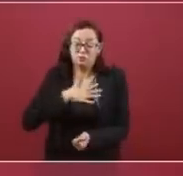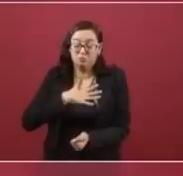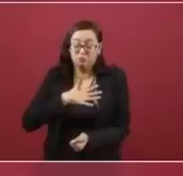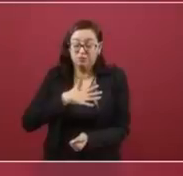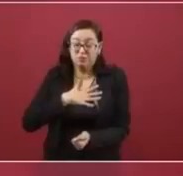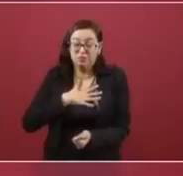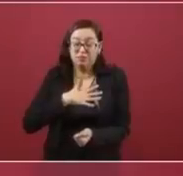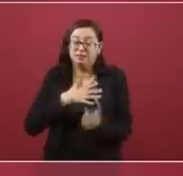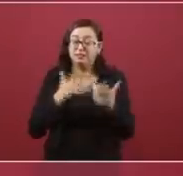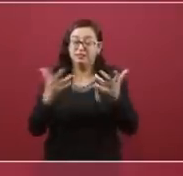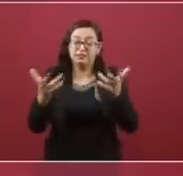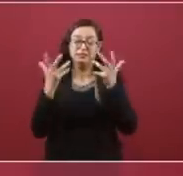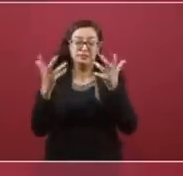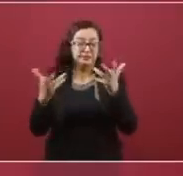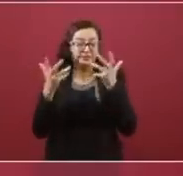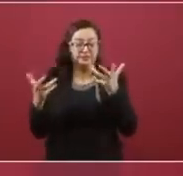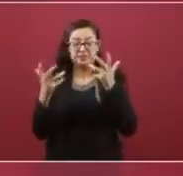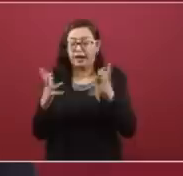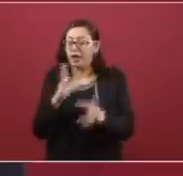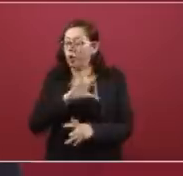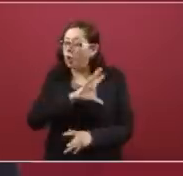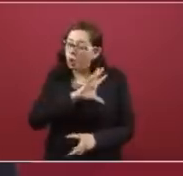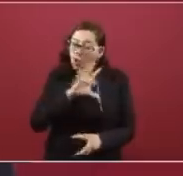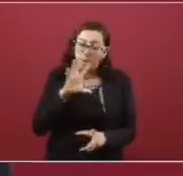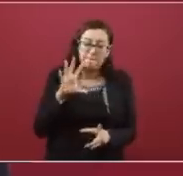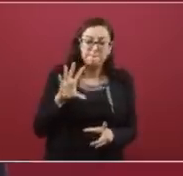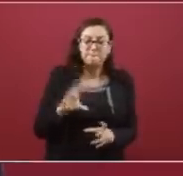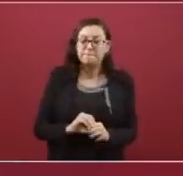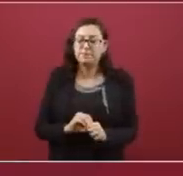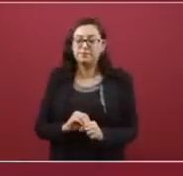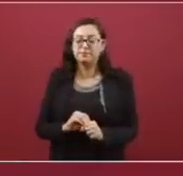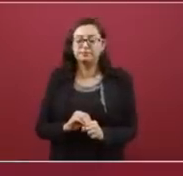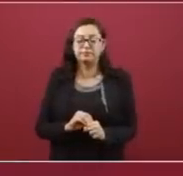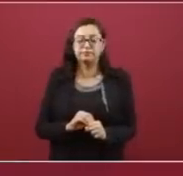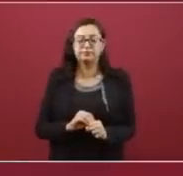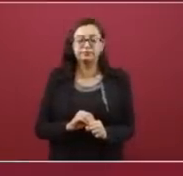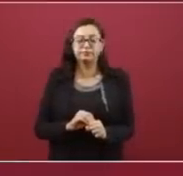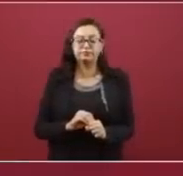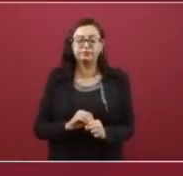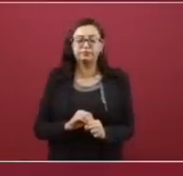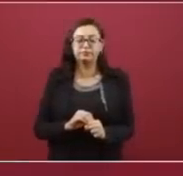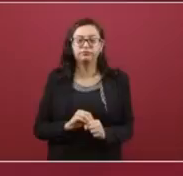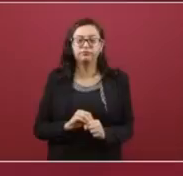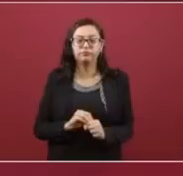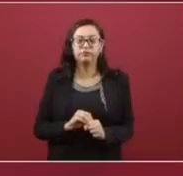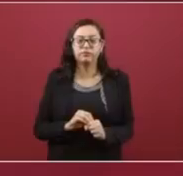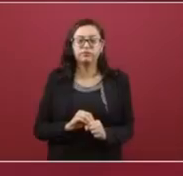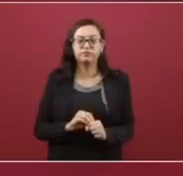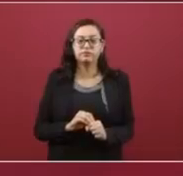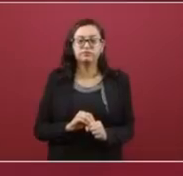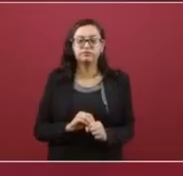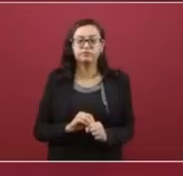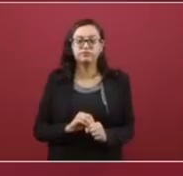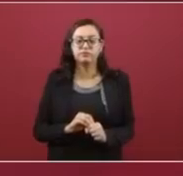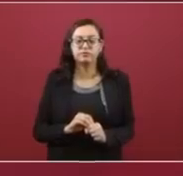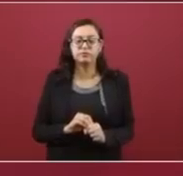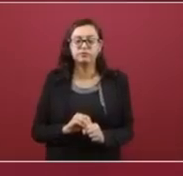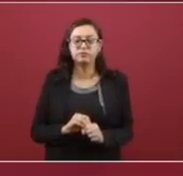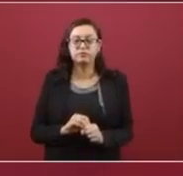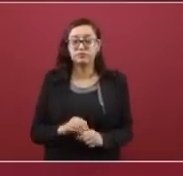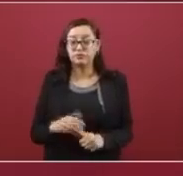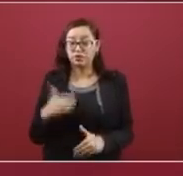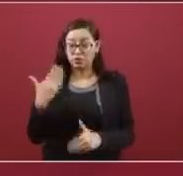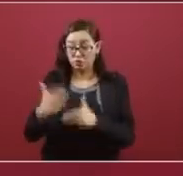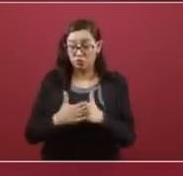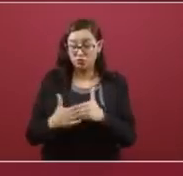deseo con toda mi alma que no se pueda